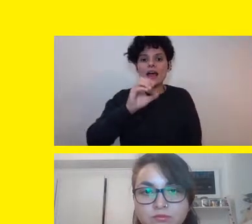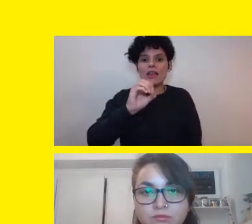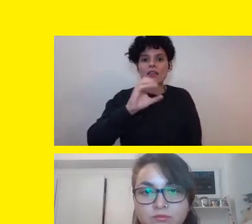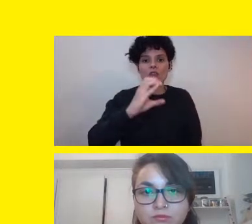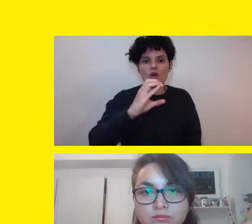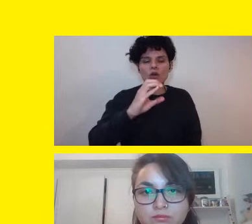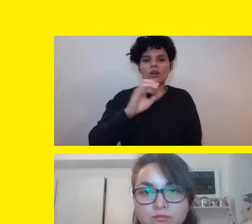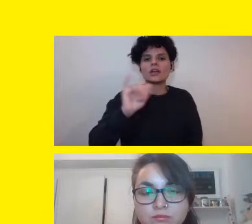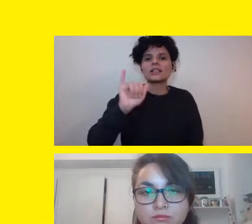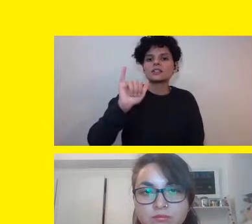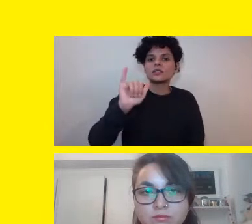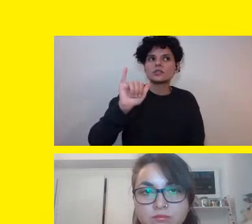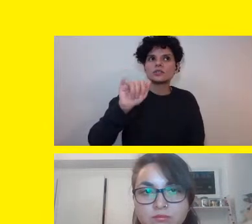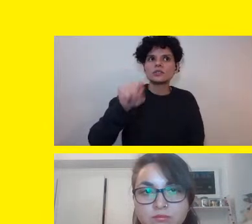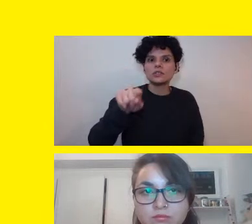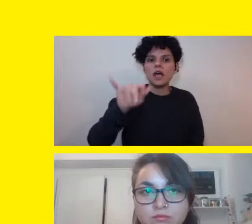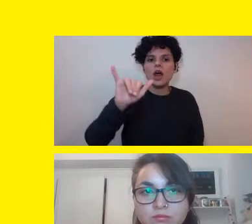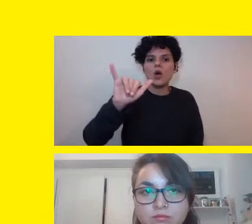jueves,